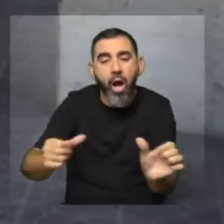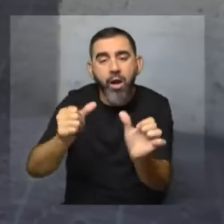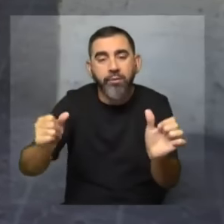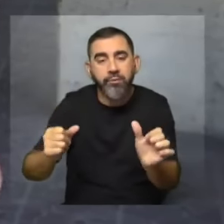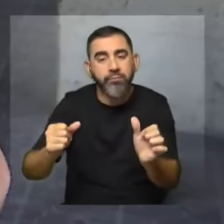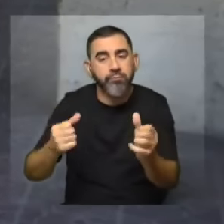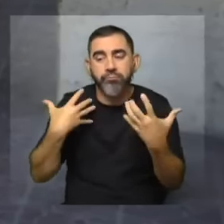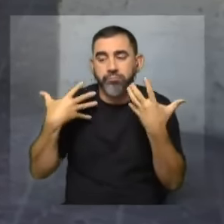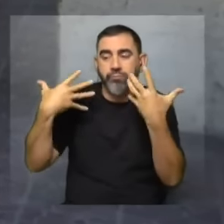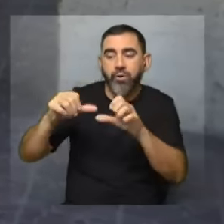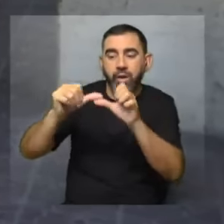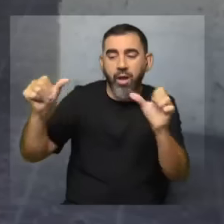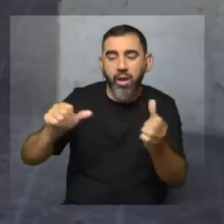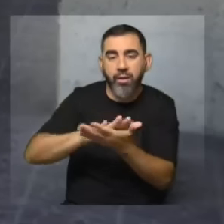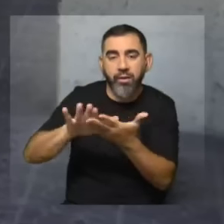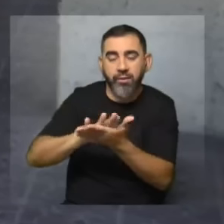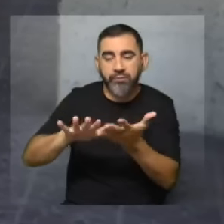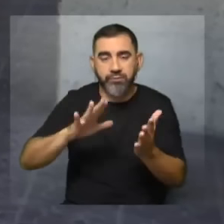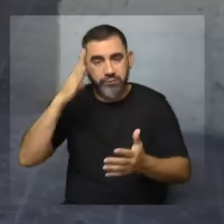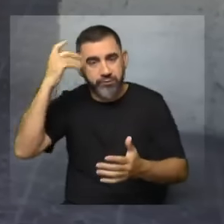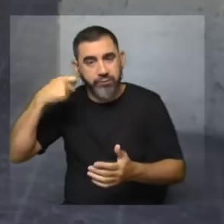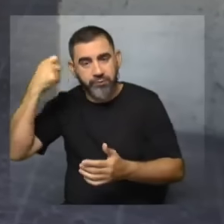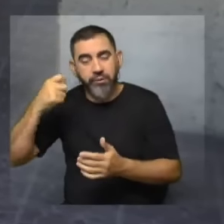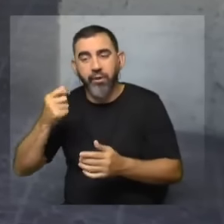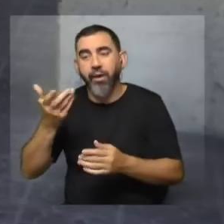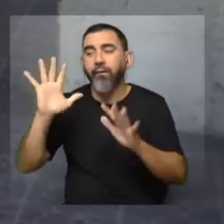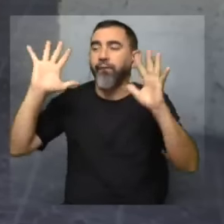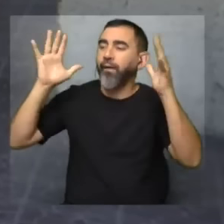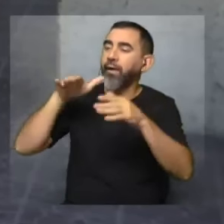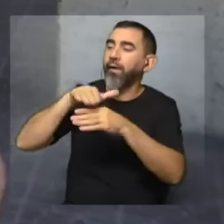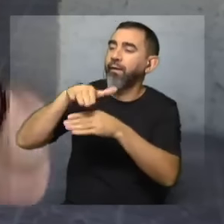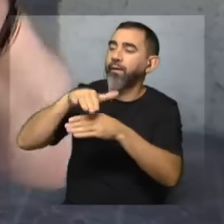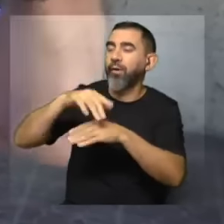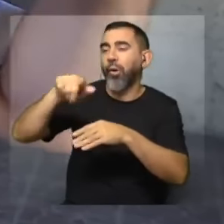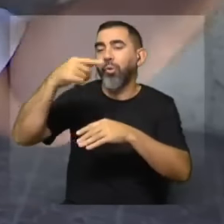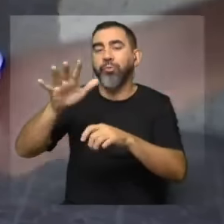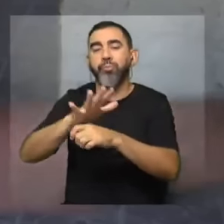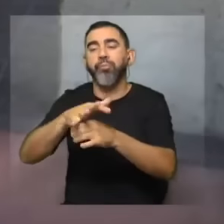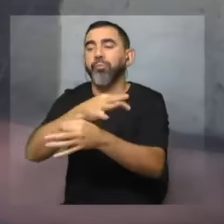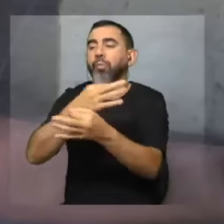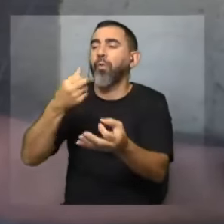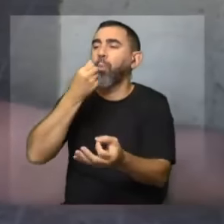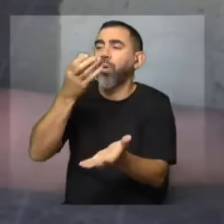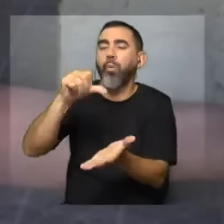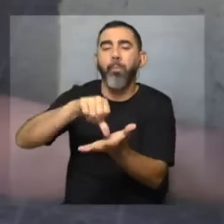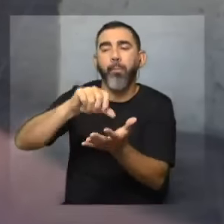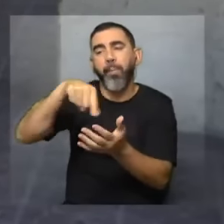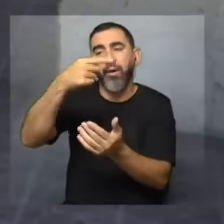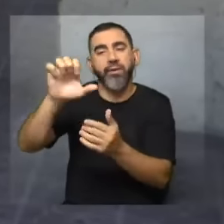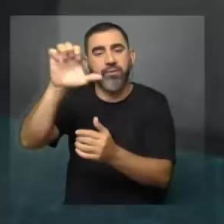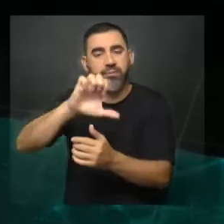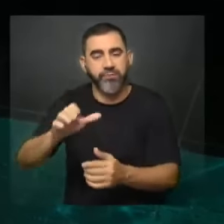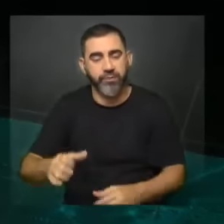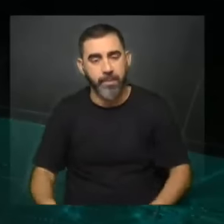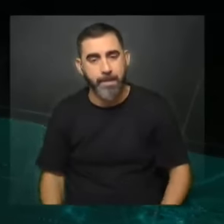dejando hacer absolutamente nada y aplaudimos todo lo que hacen como que le va servir al país